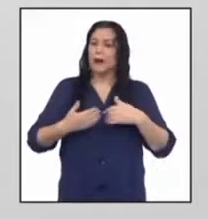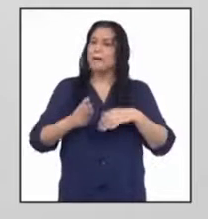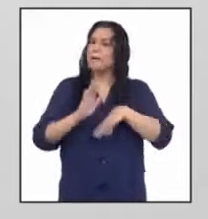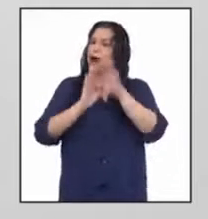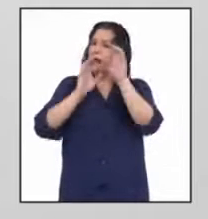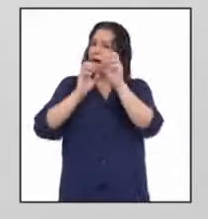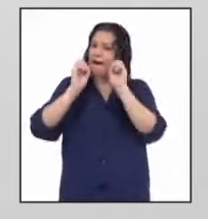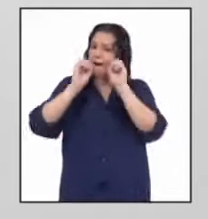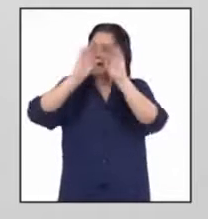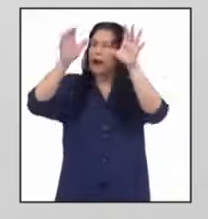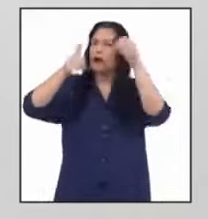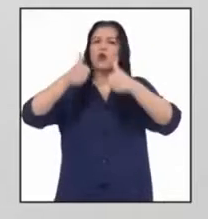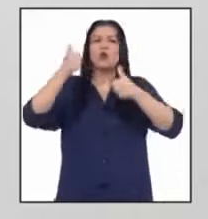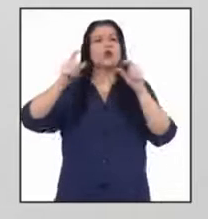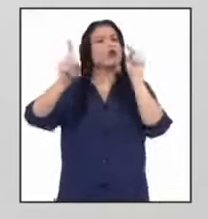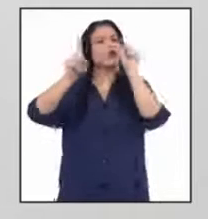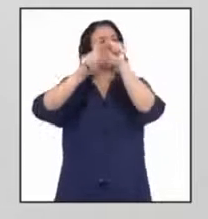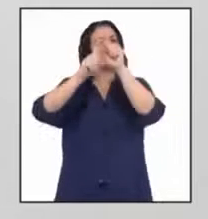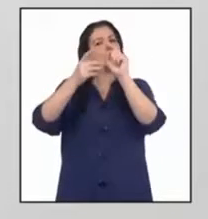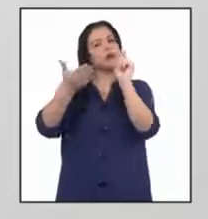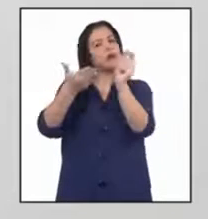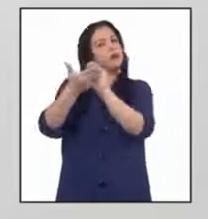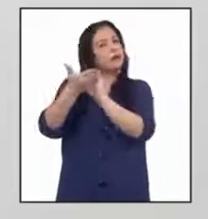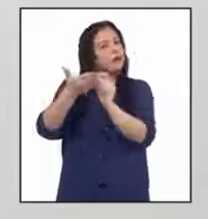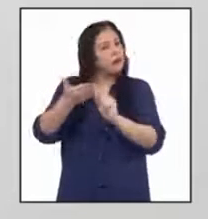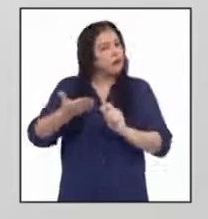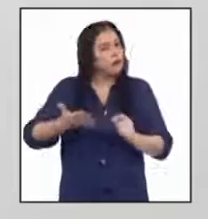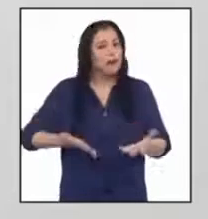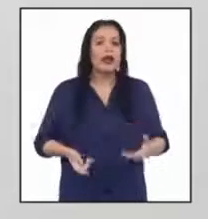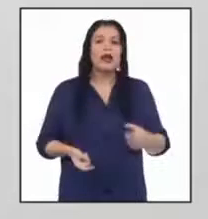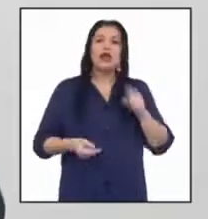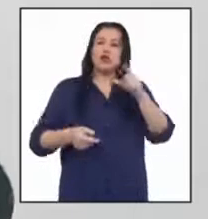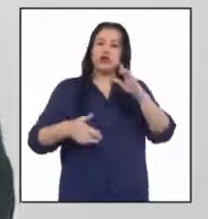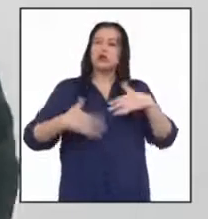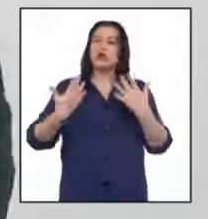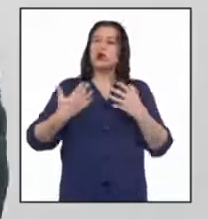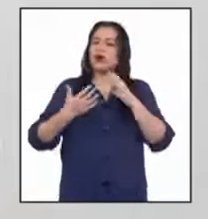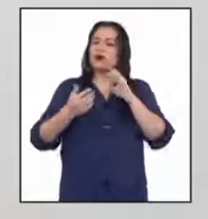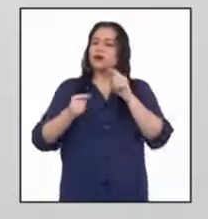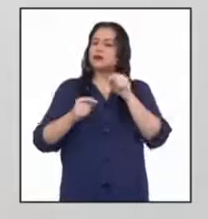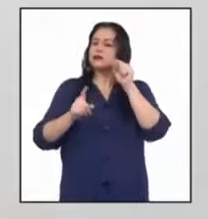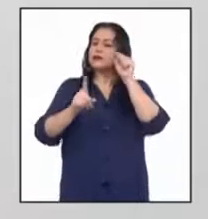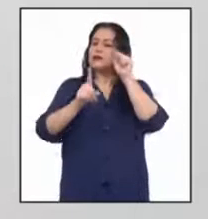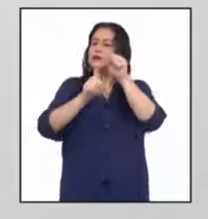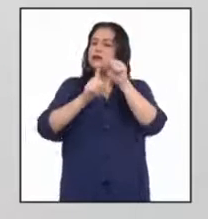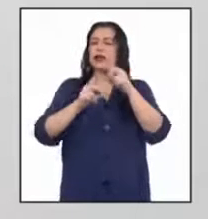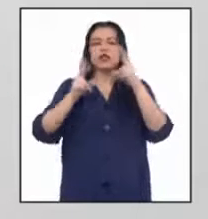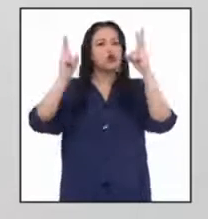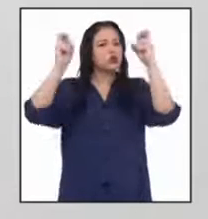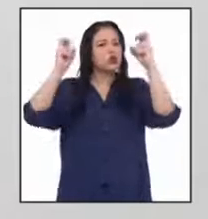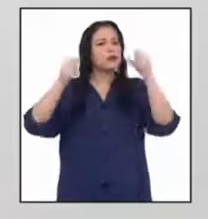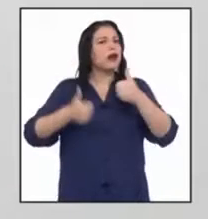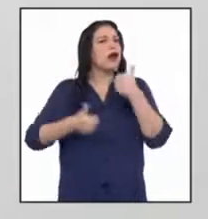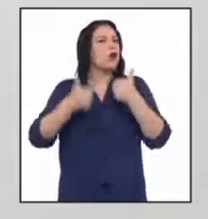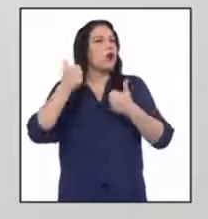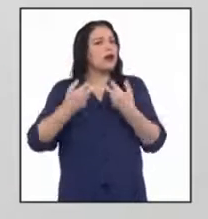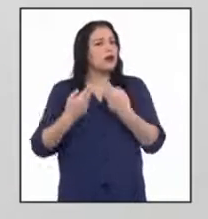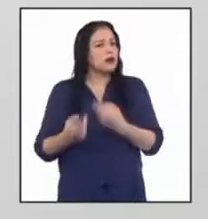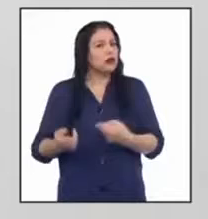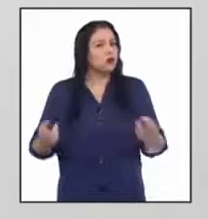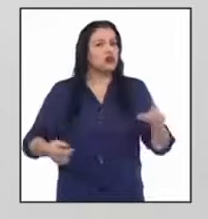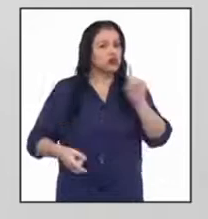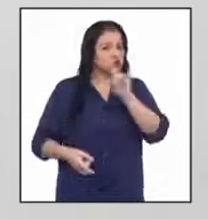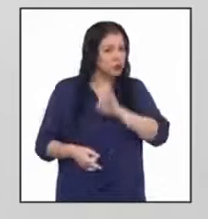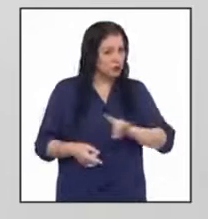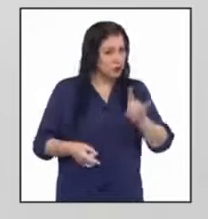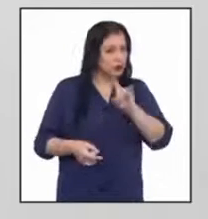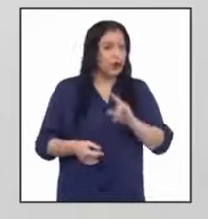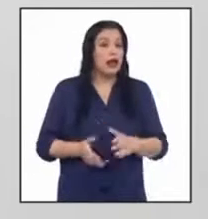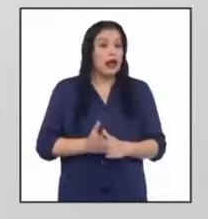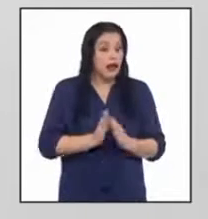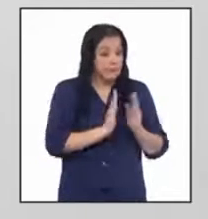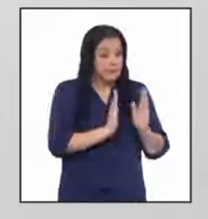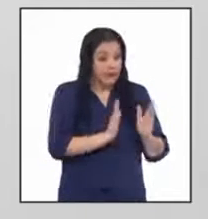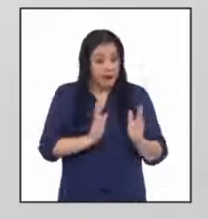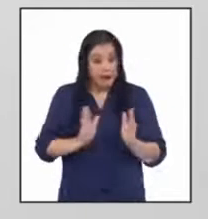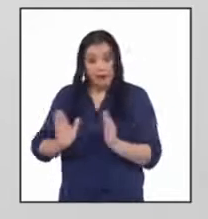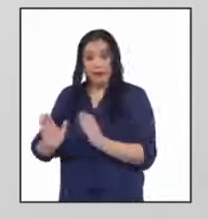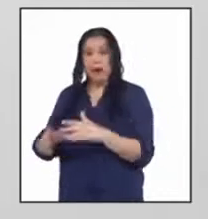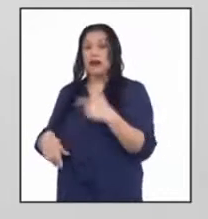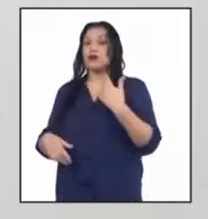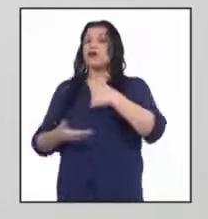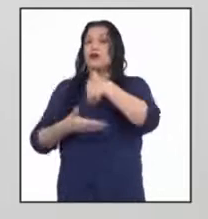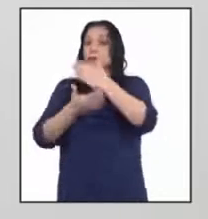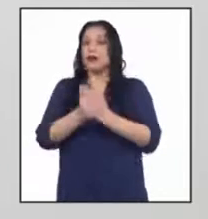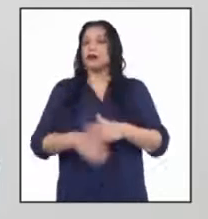el objetivo de tu texto. Podrás definir tu tema y los recursos que deberás utilizar. La planificación es una